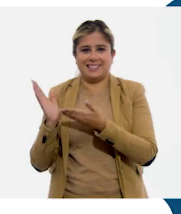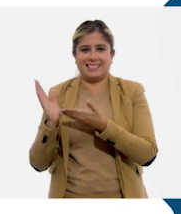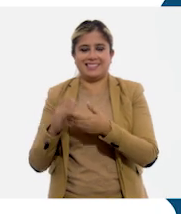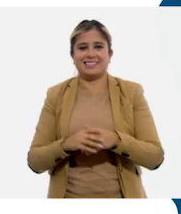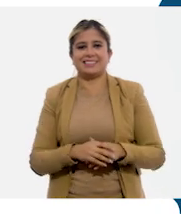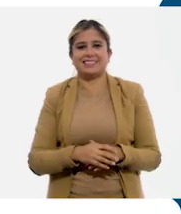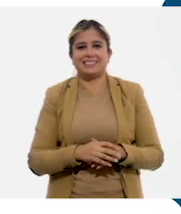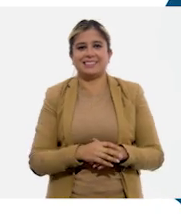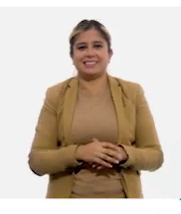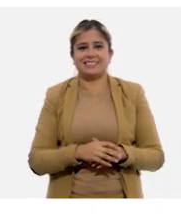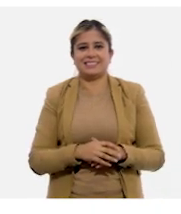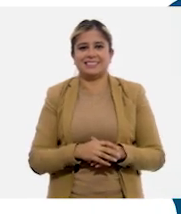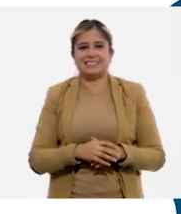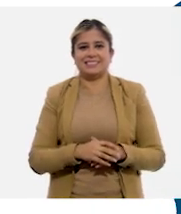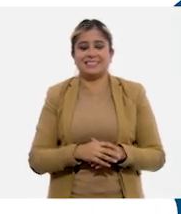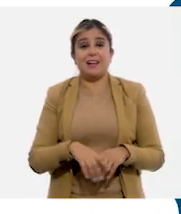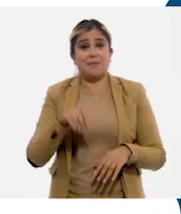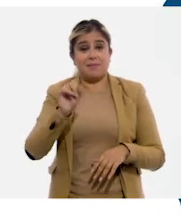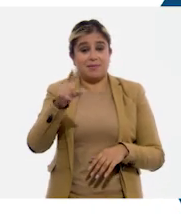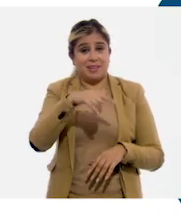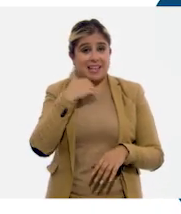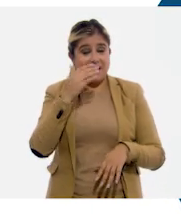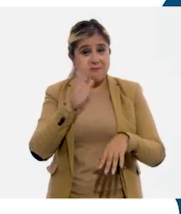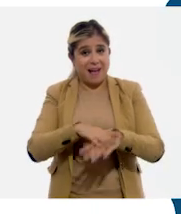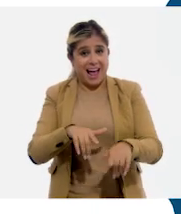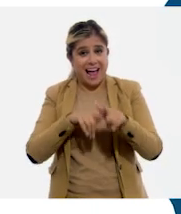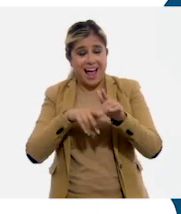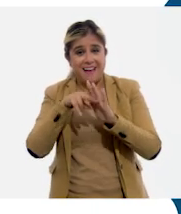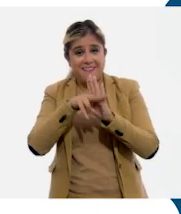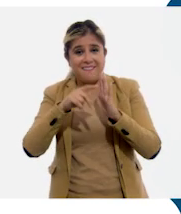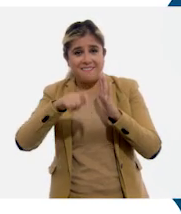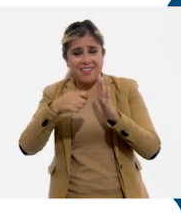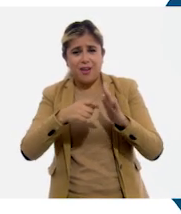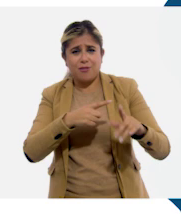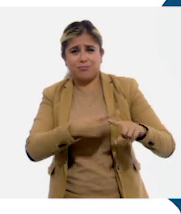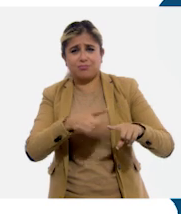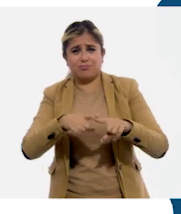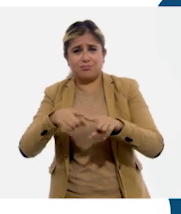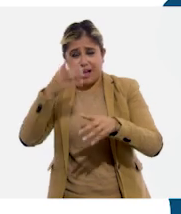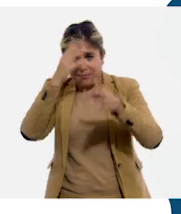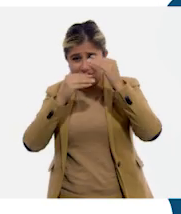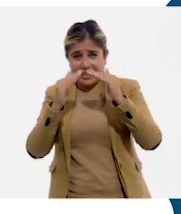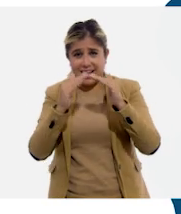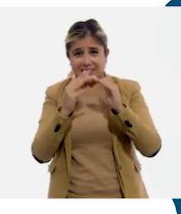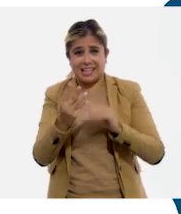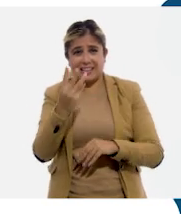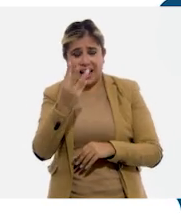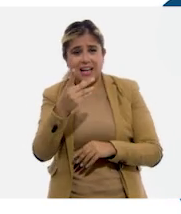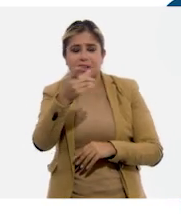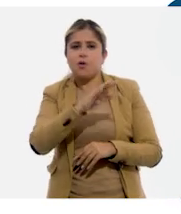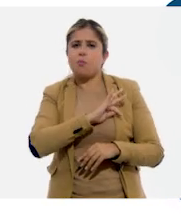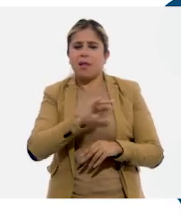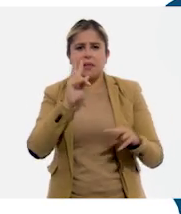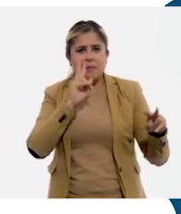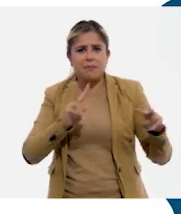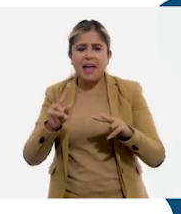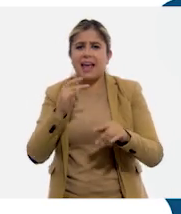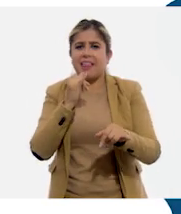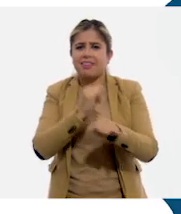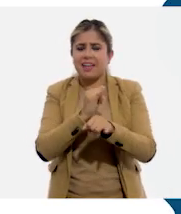conalitec.sep.gov.mx. Si quieres volver a ver los programas de Aprende en Casa 3, los puedes encontrar en la siguiente liga: